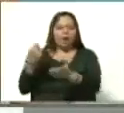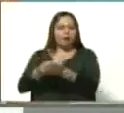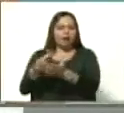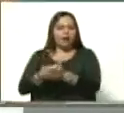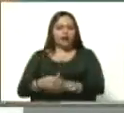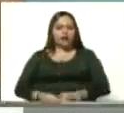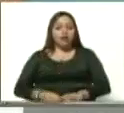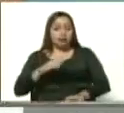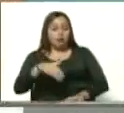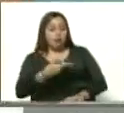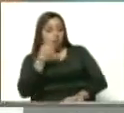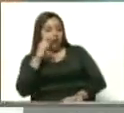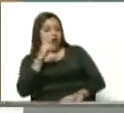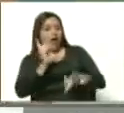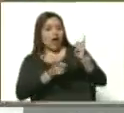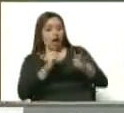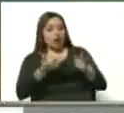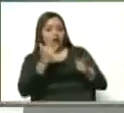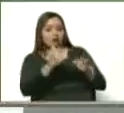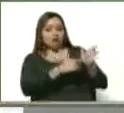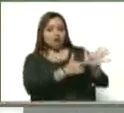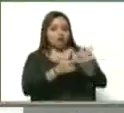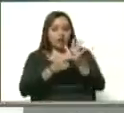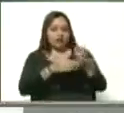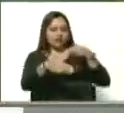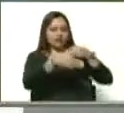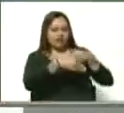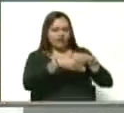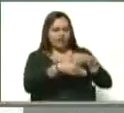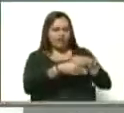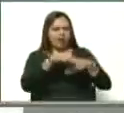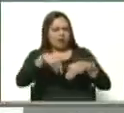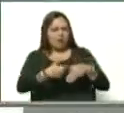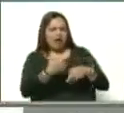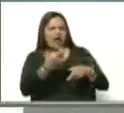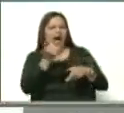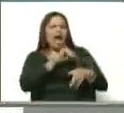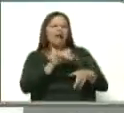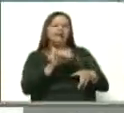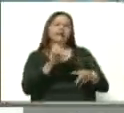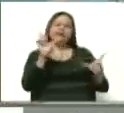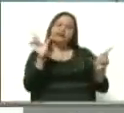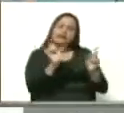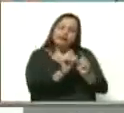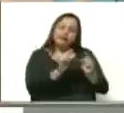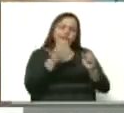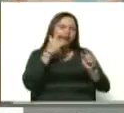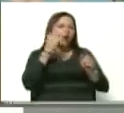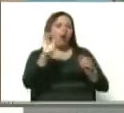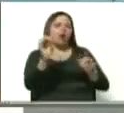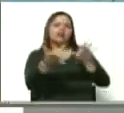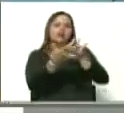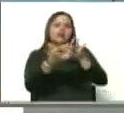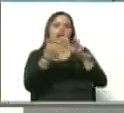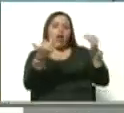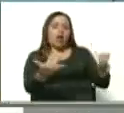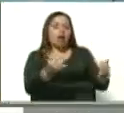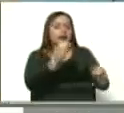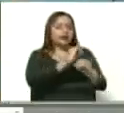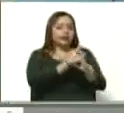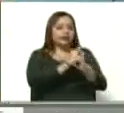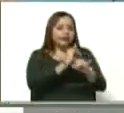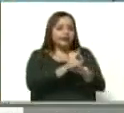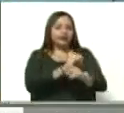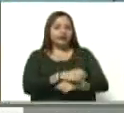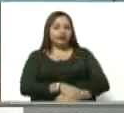se podrá ver algo de lo que ustedes vayan a presentar por las redes sociales? ¿Va a haber ahí una hay un live, porque ahora como todo es por